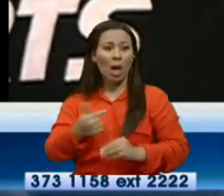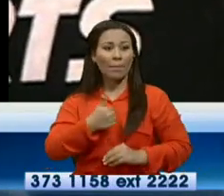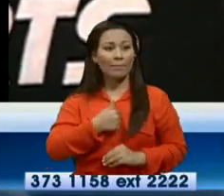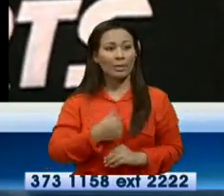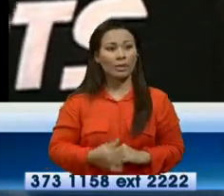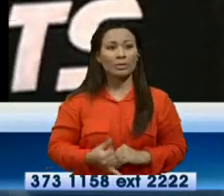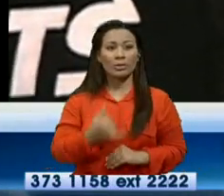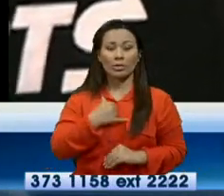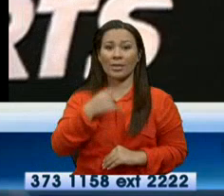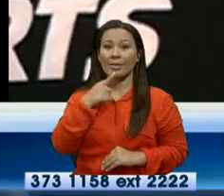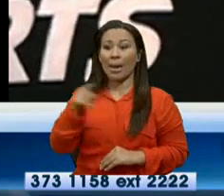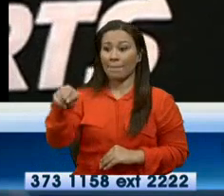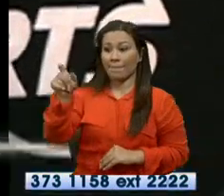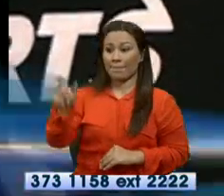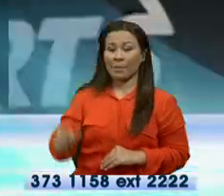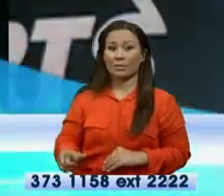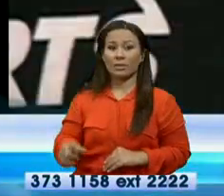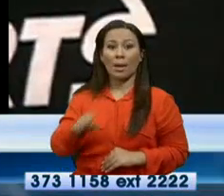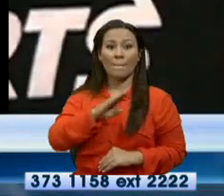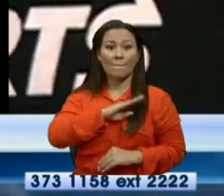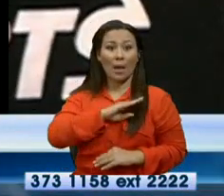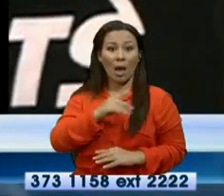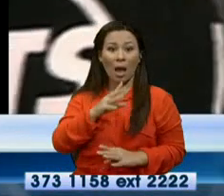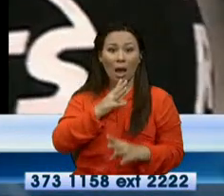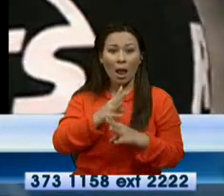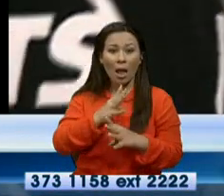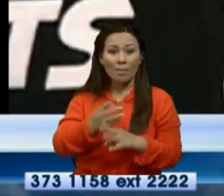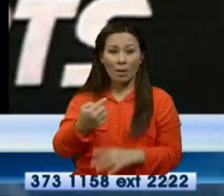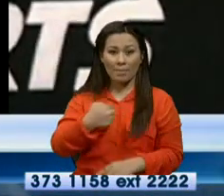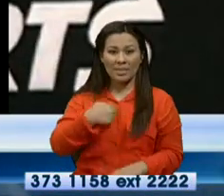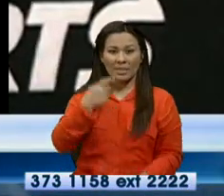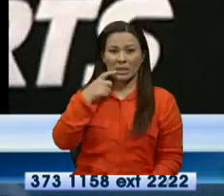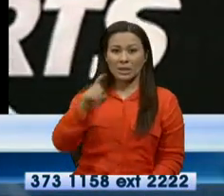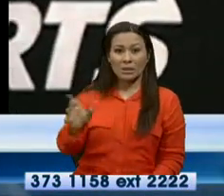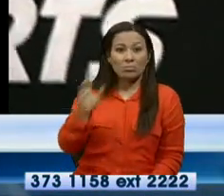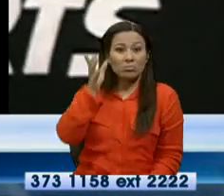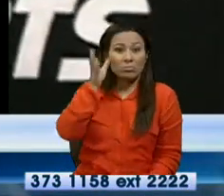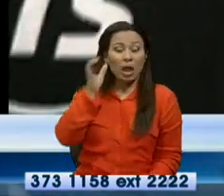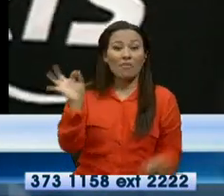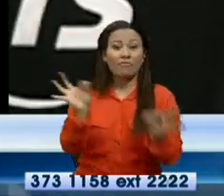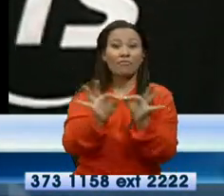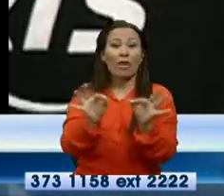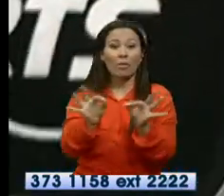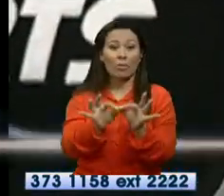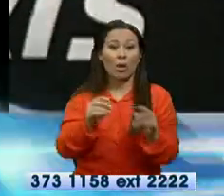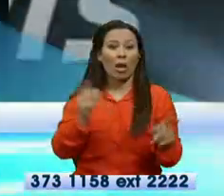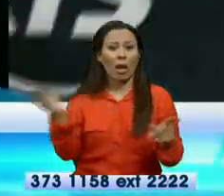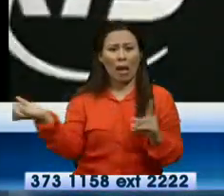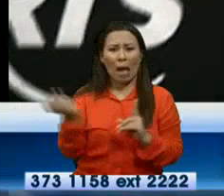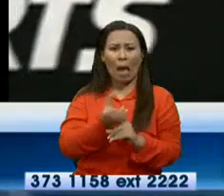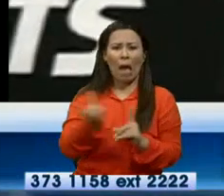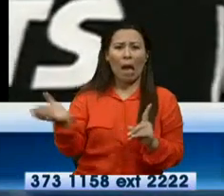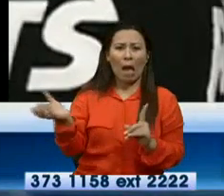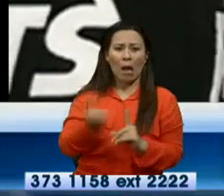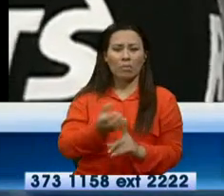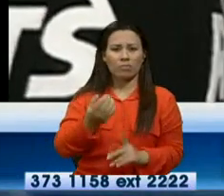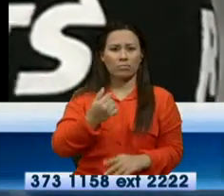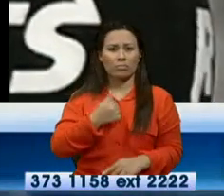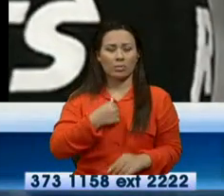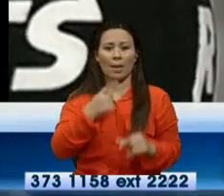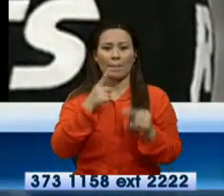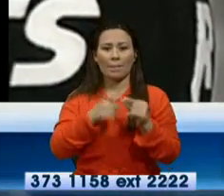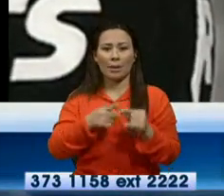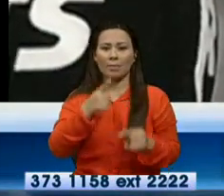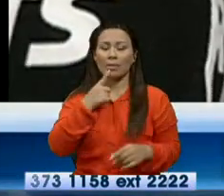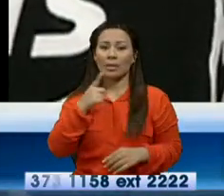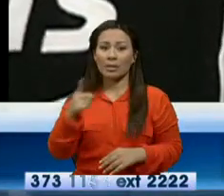les decía, la que habla mal de mí, envidia me tiene. Y comenzó la riña por el Facebook de tú a tú. Lo único, mis palabras fueron de decirle